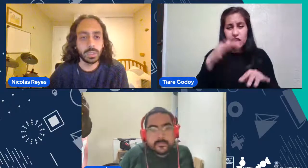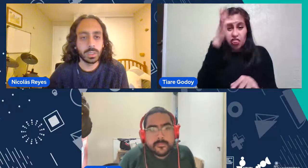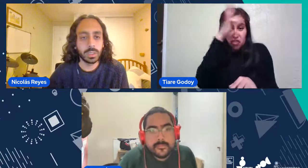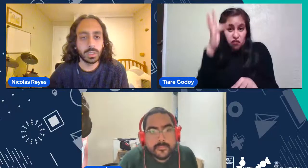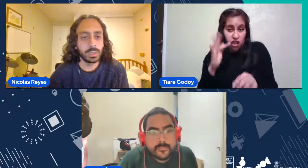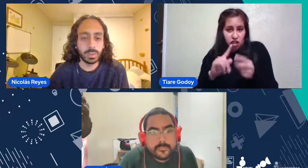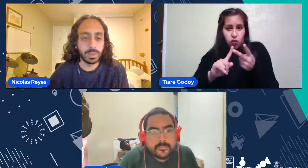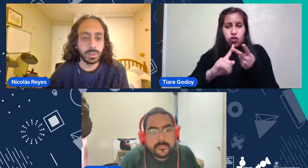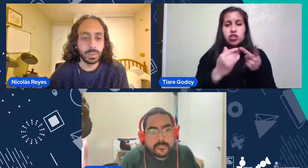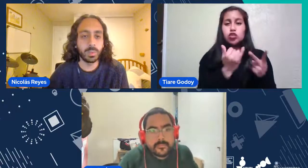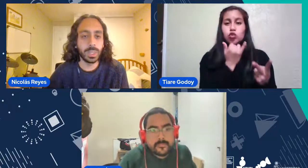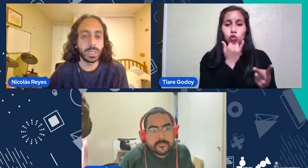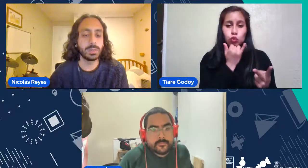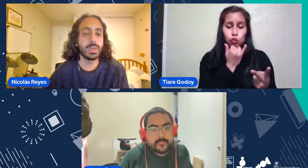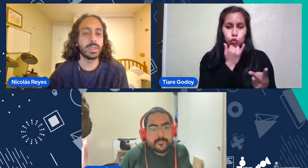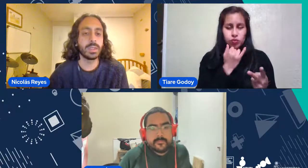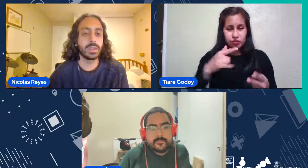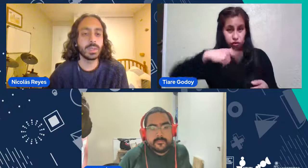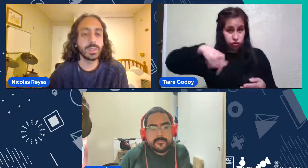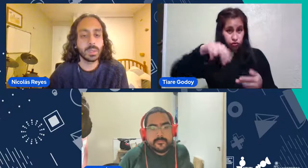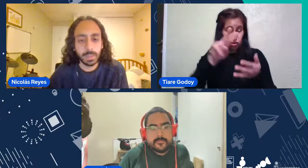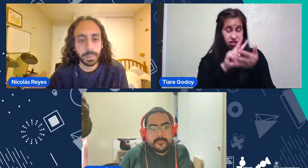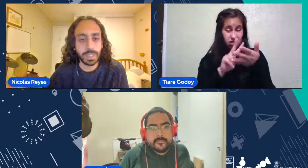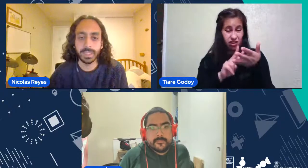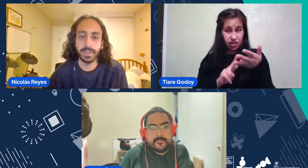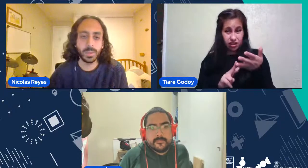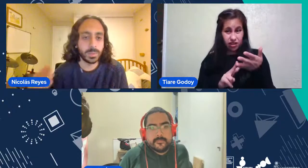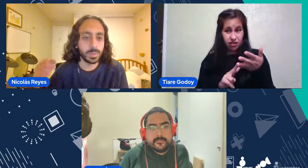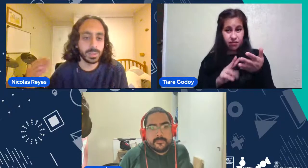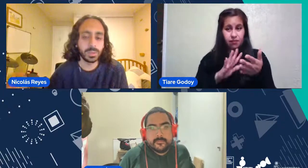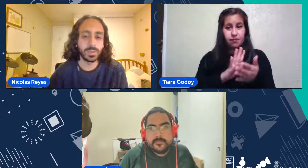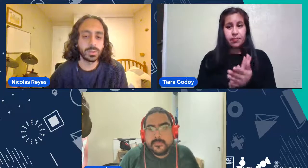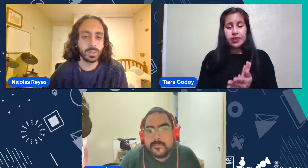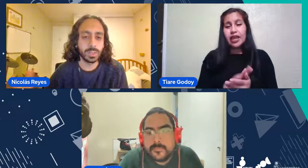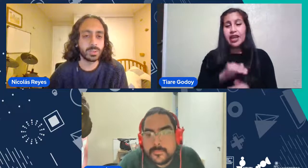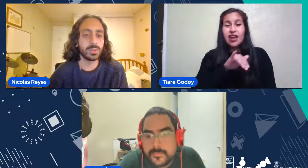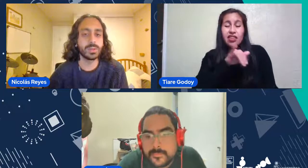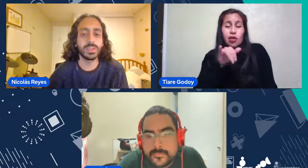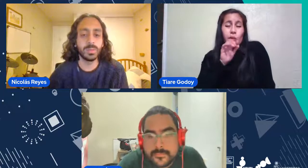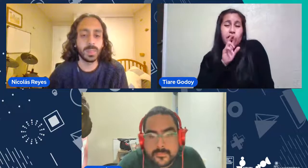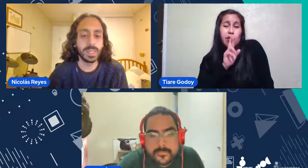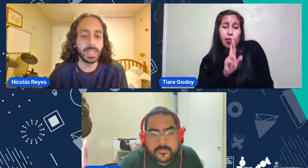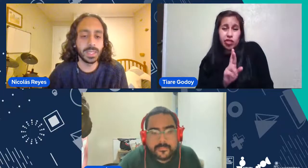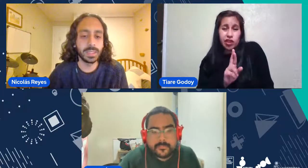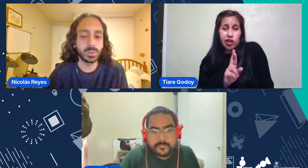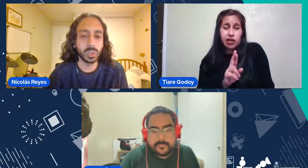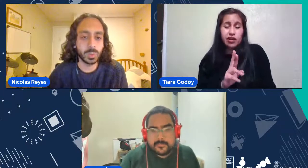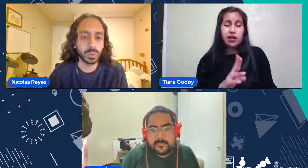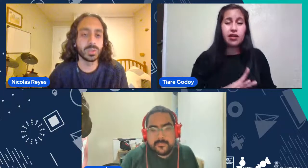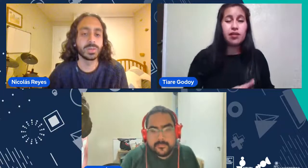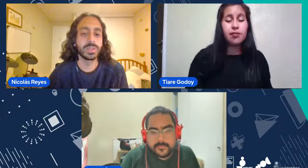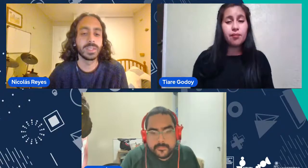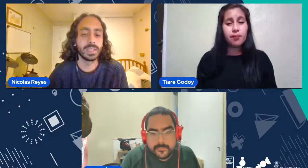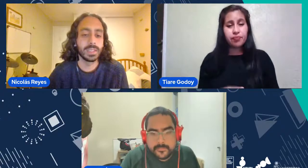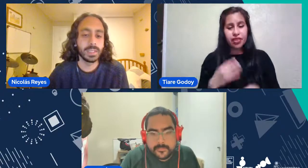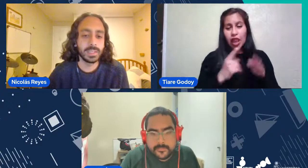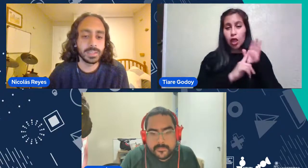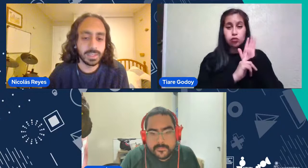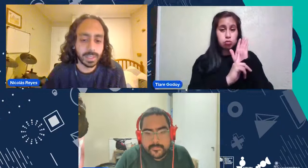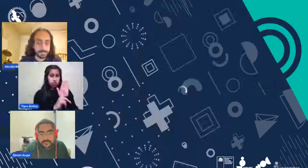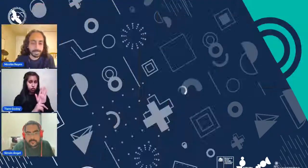estaremos leyendo. Bueno, Simón puede leer durante la transmisión y también la estaremos respondiendo, sobre todo, después de su exposición.